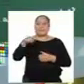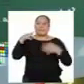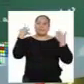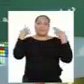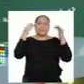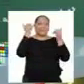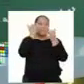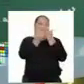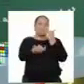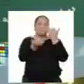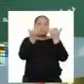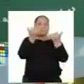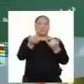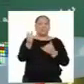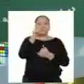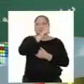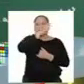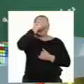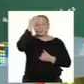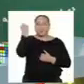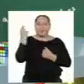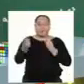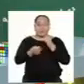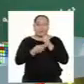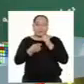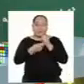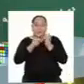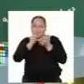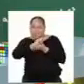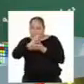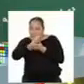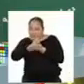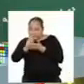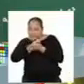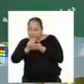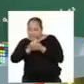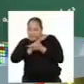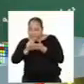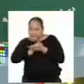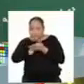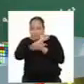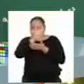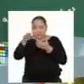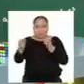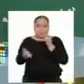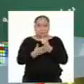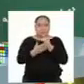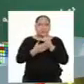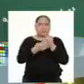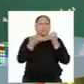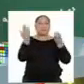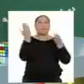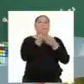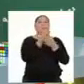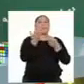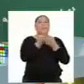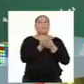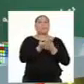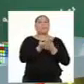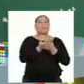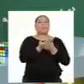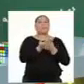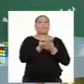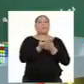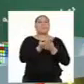Eso fue todo por hoy. No se olviden de guardar la resolución de su reto y sus apuntes en su portafolio de aprendizaje. ¡Gracias! ¡Gracias!